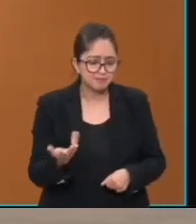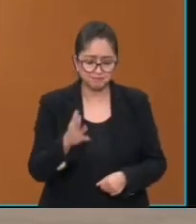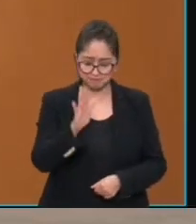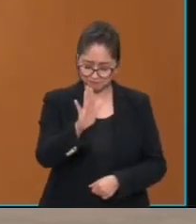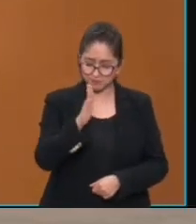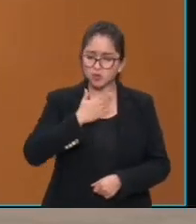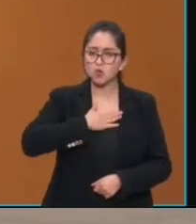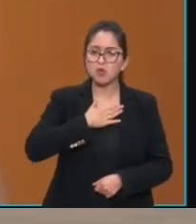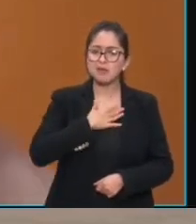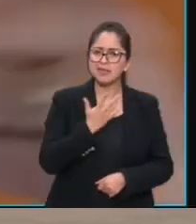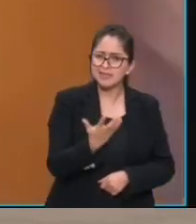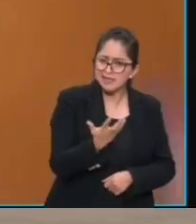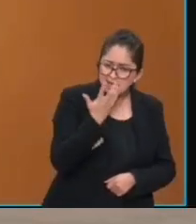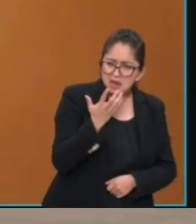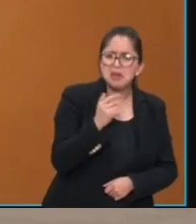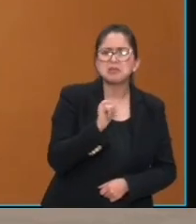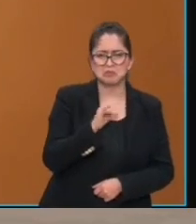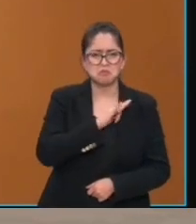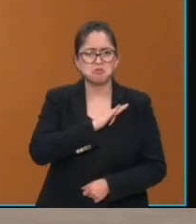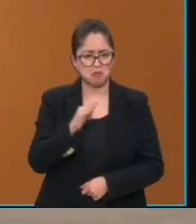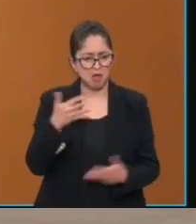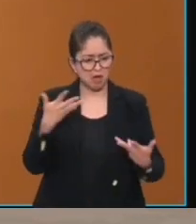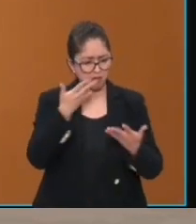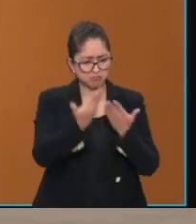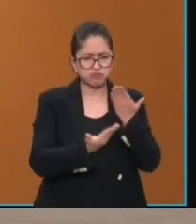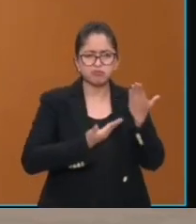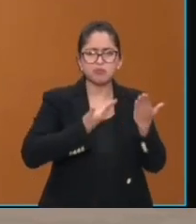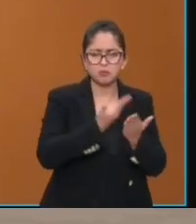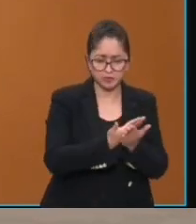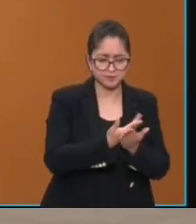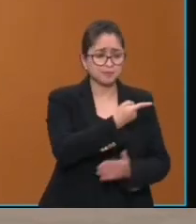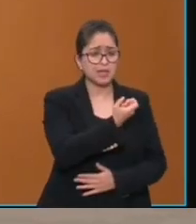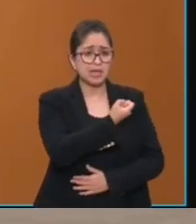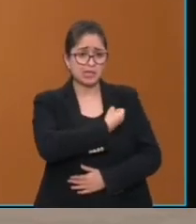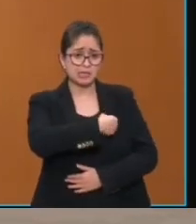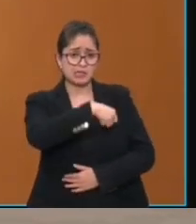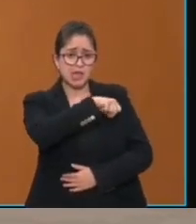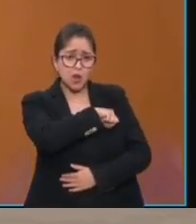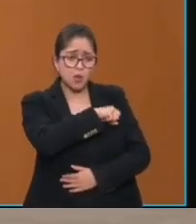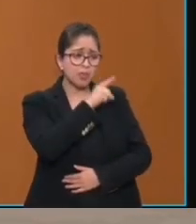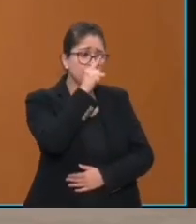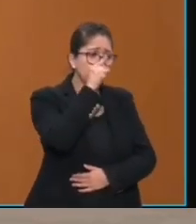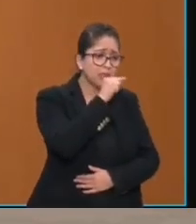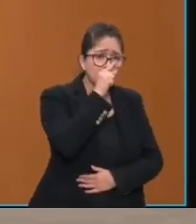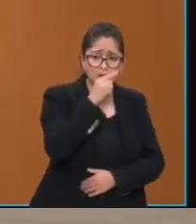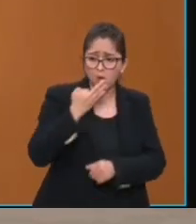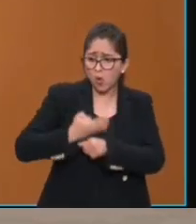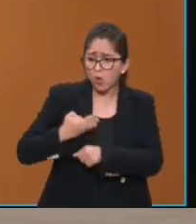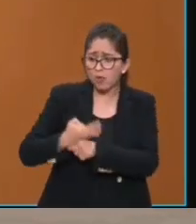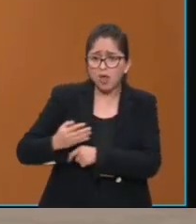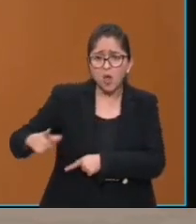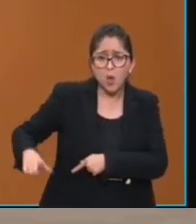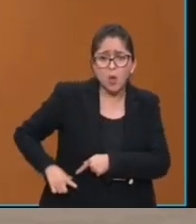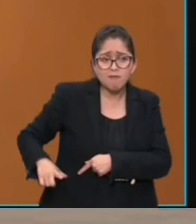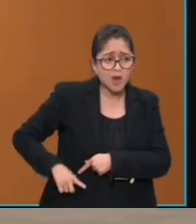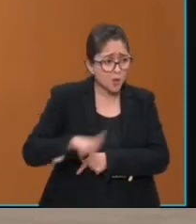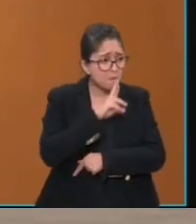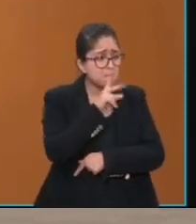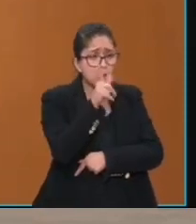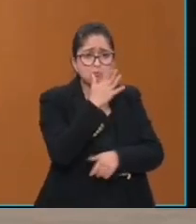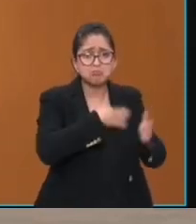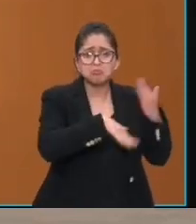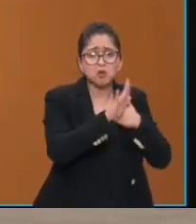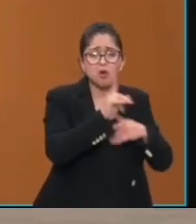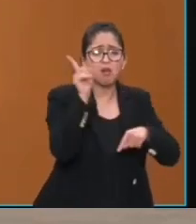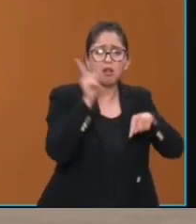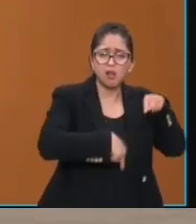factible. ¿Cómo vamos a recuperar el sistema de salud que este gobierno no mejoró, simplemente lo desmanteló? Somos la opción